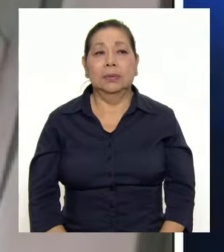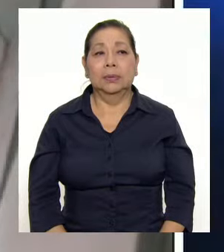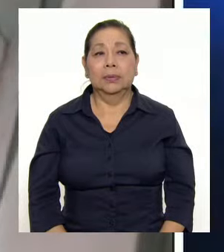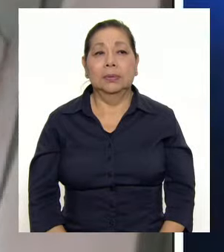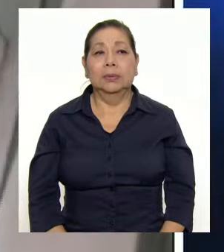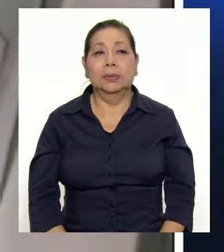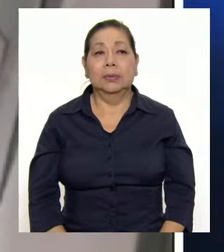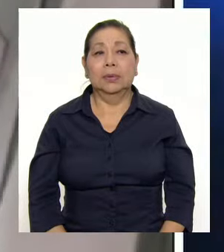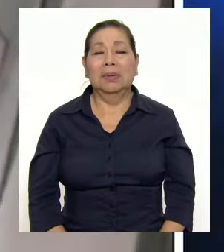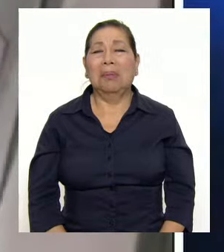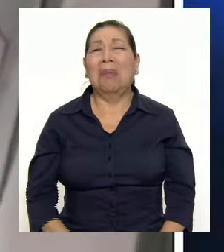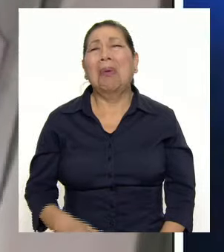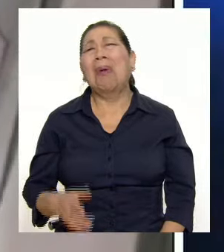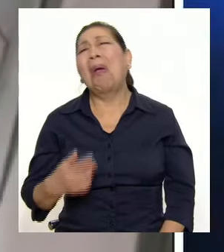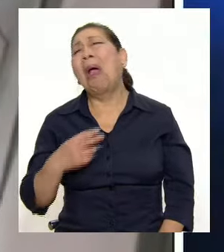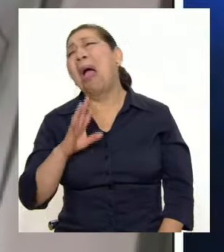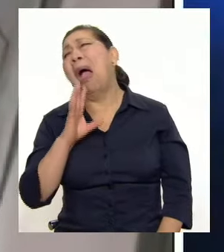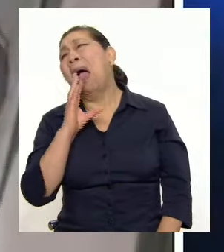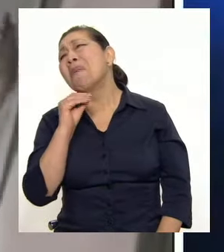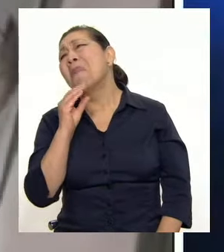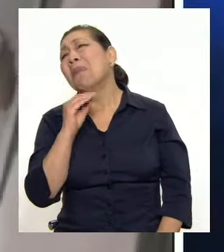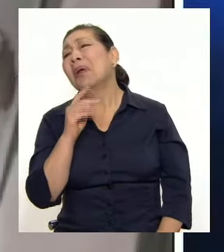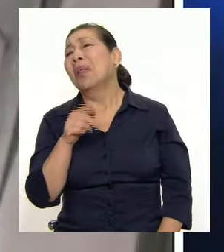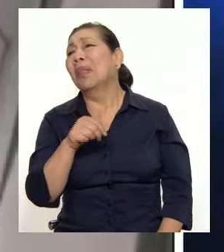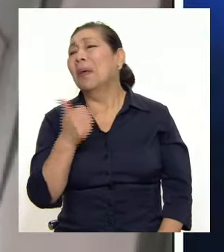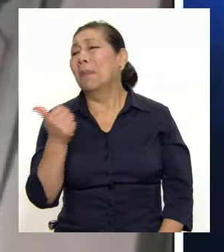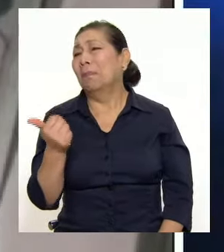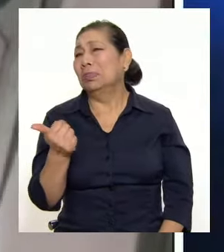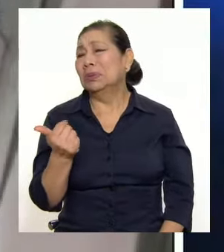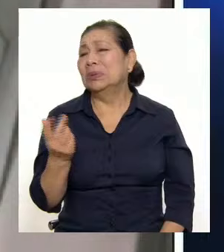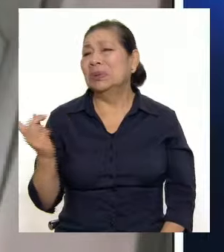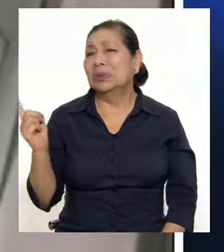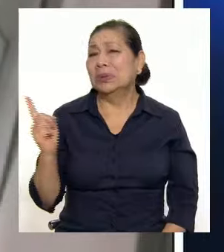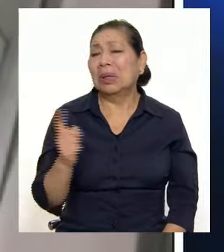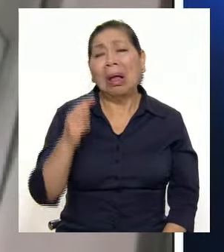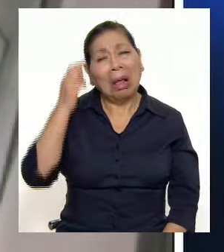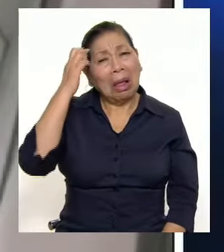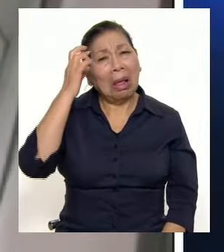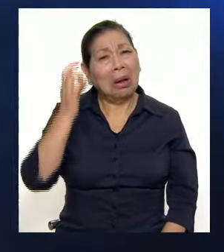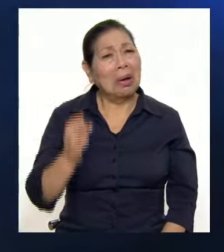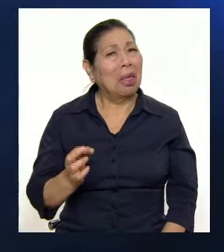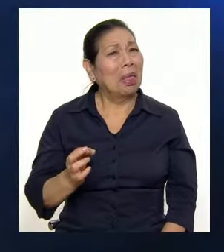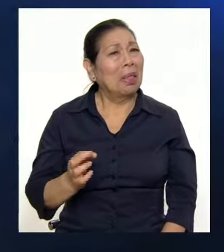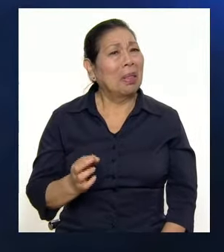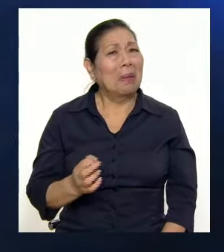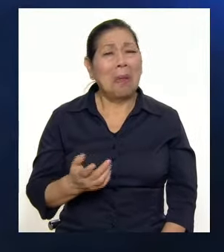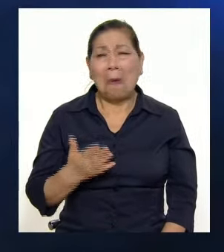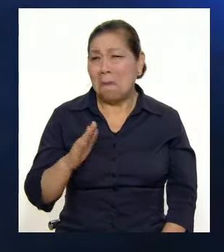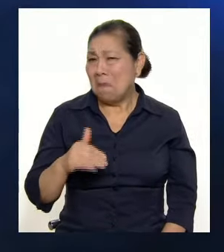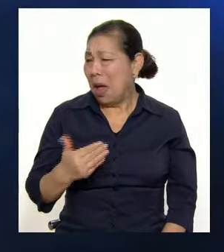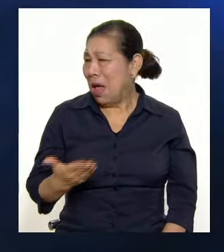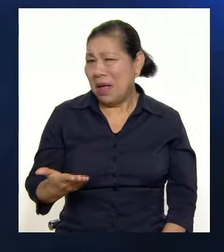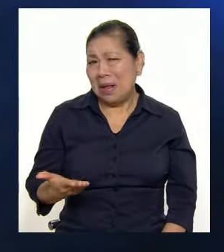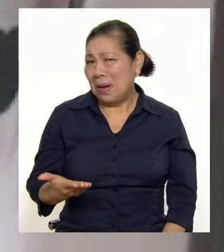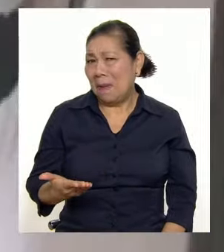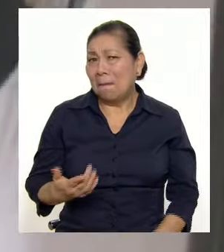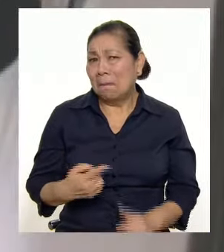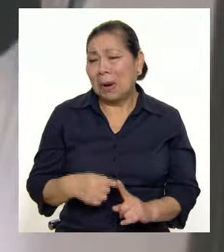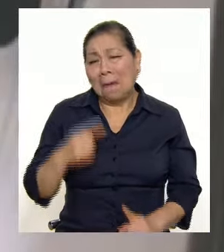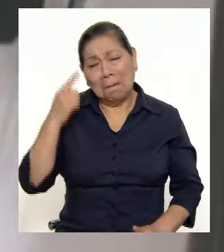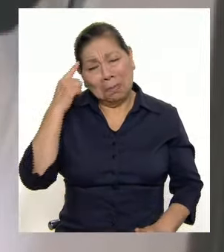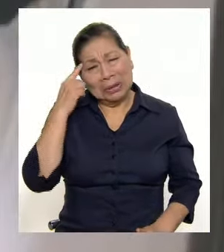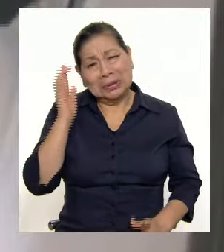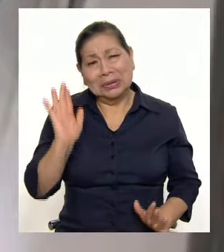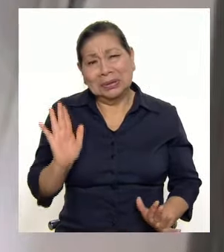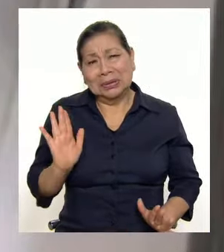también venezolano. Con frescura, este ciudadano extranjero intenta hacer creer que no habría incurrido en delito alguno. Se